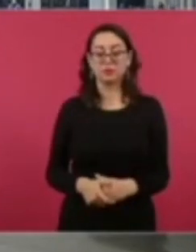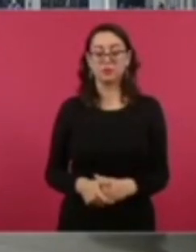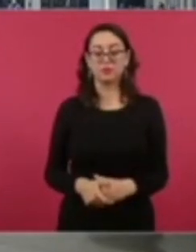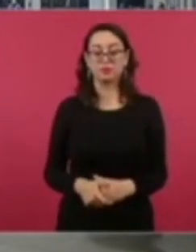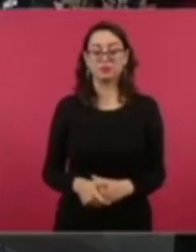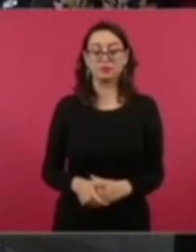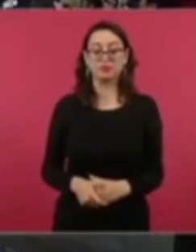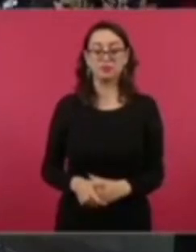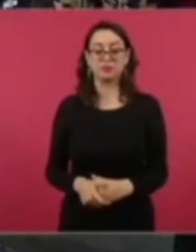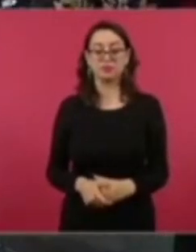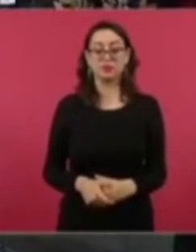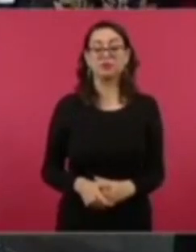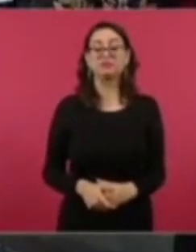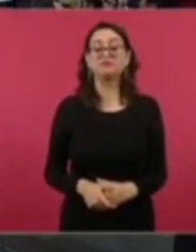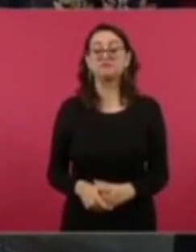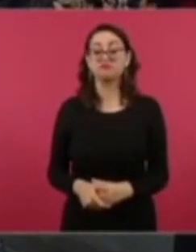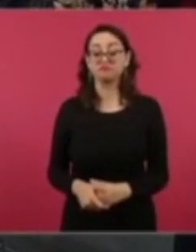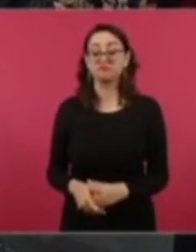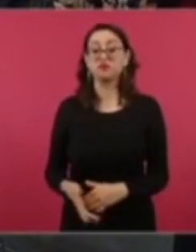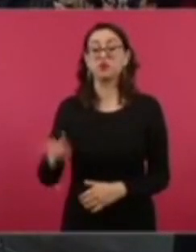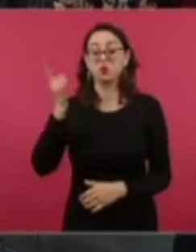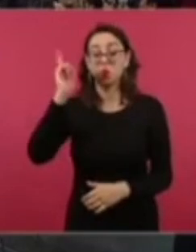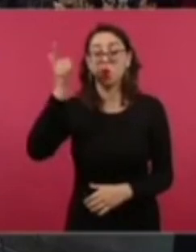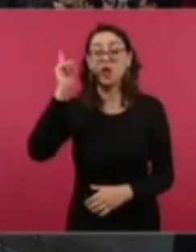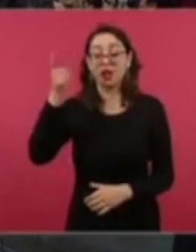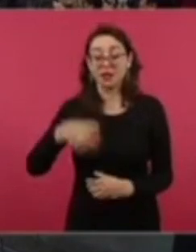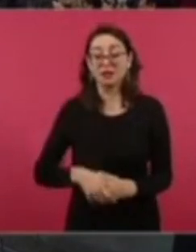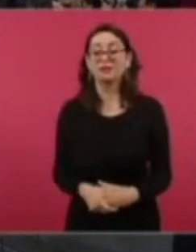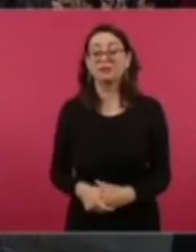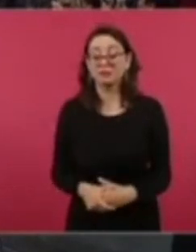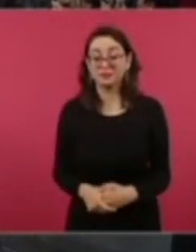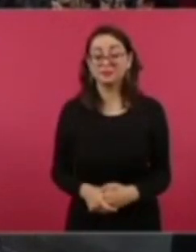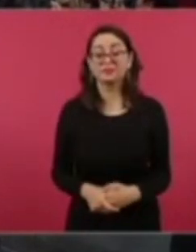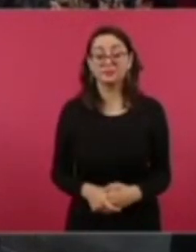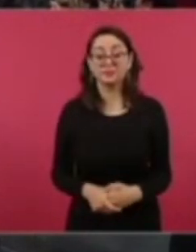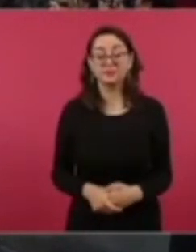ir? Ojalá y digan algo.